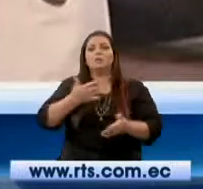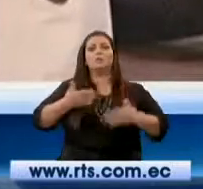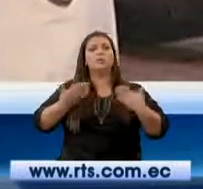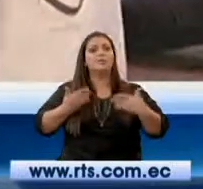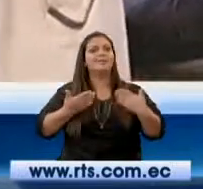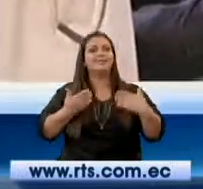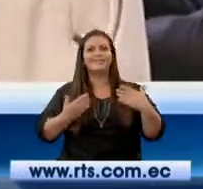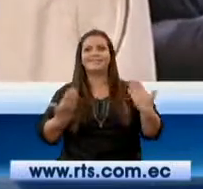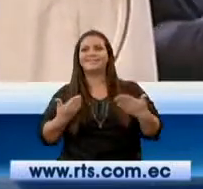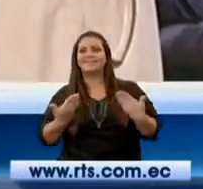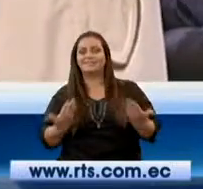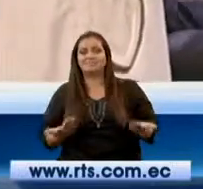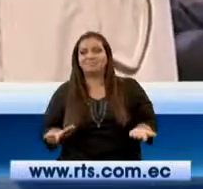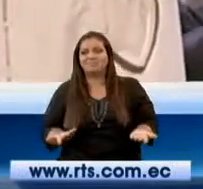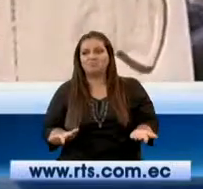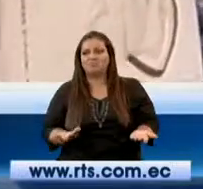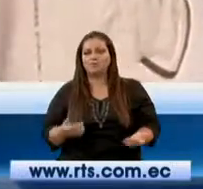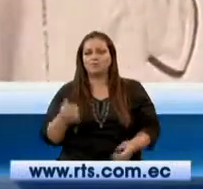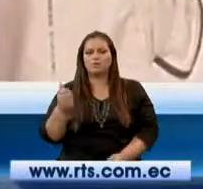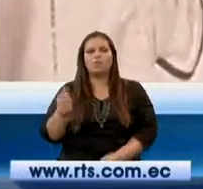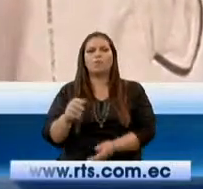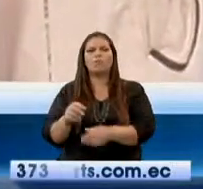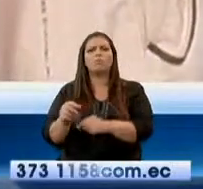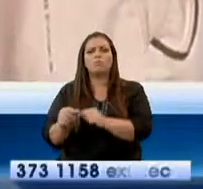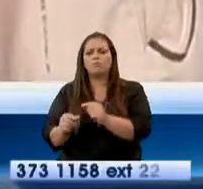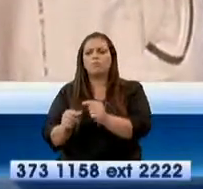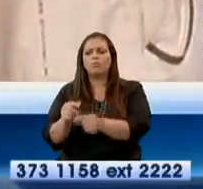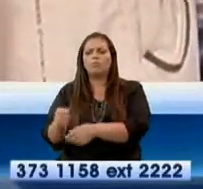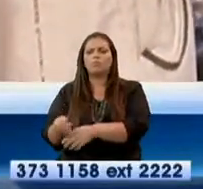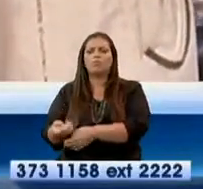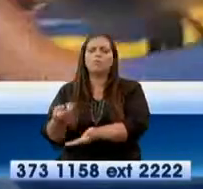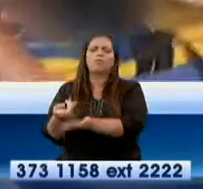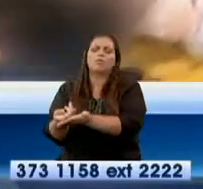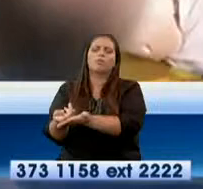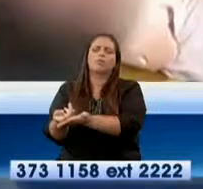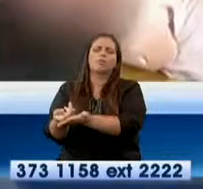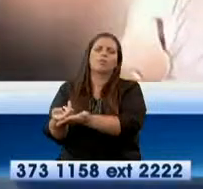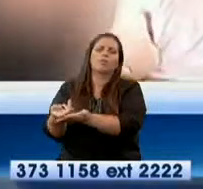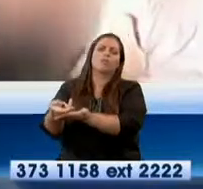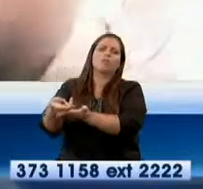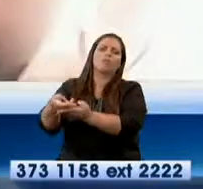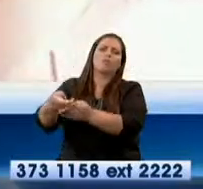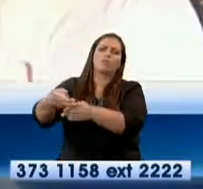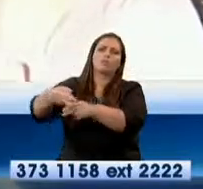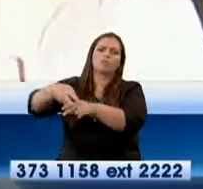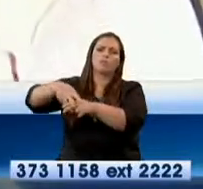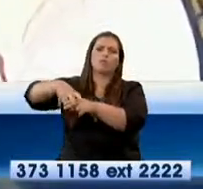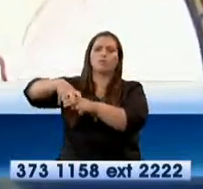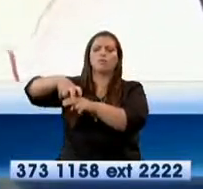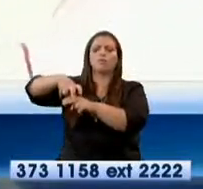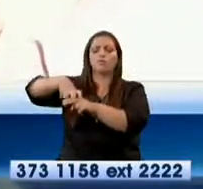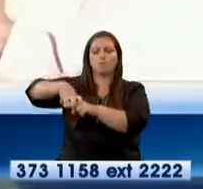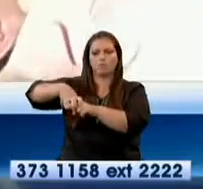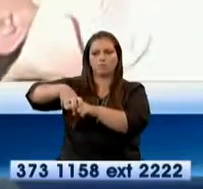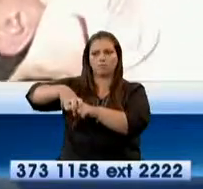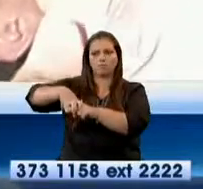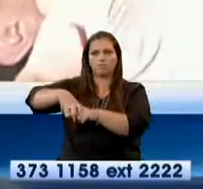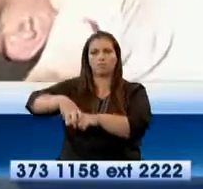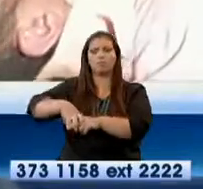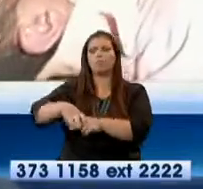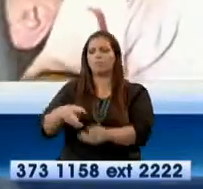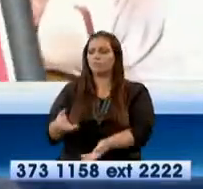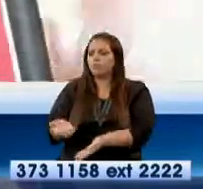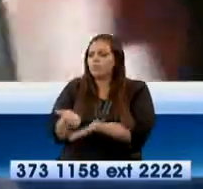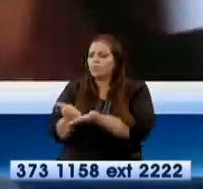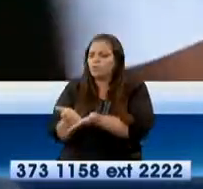Repentinamente el hombre se sentó por su propia cuenta. Luego fue llevado a una casa asistencial. Se presume que se encuentra con